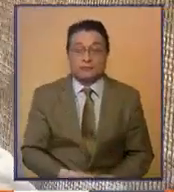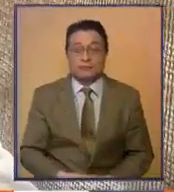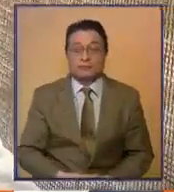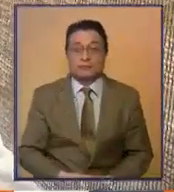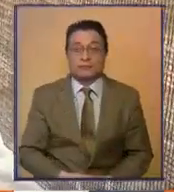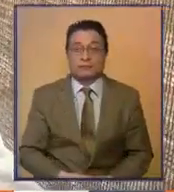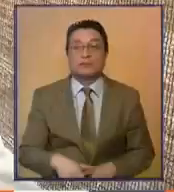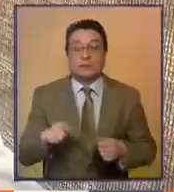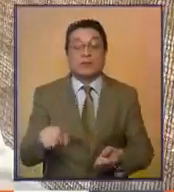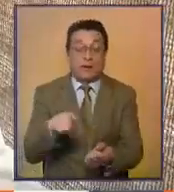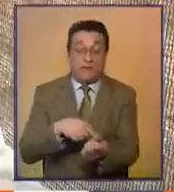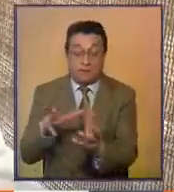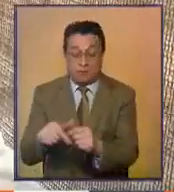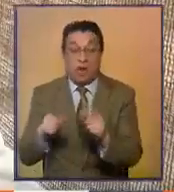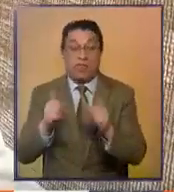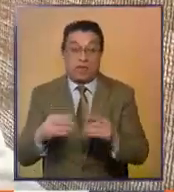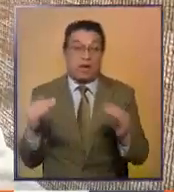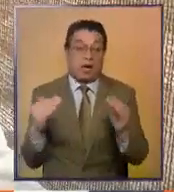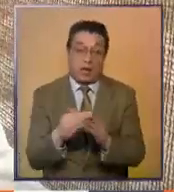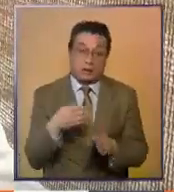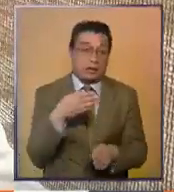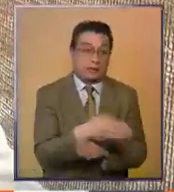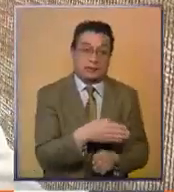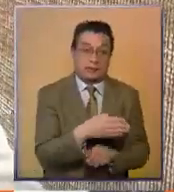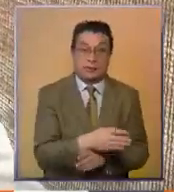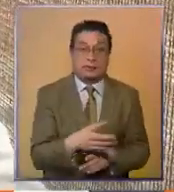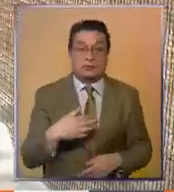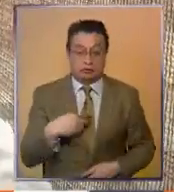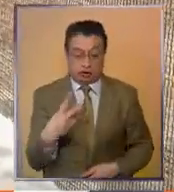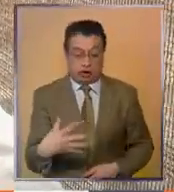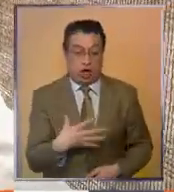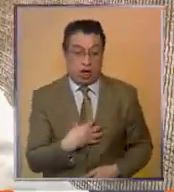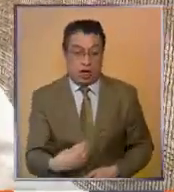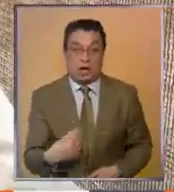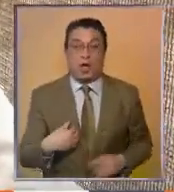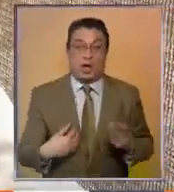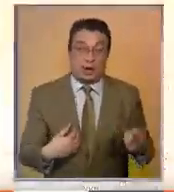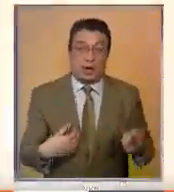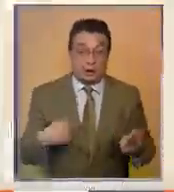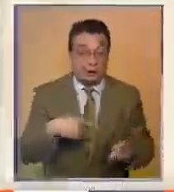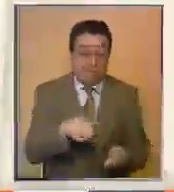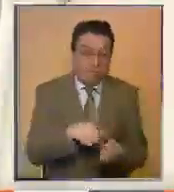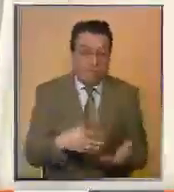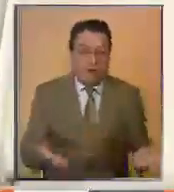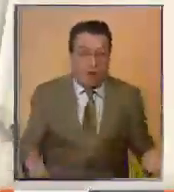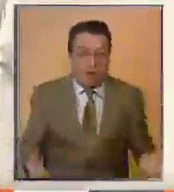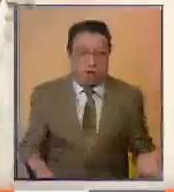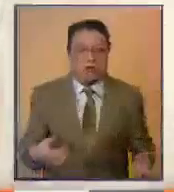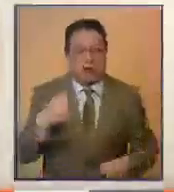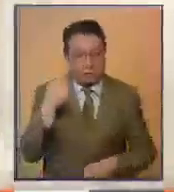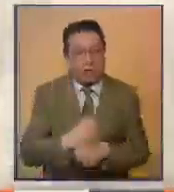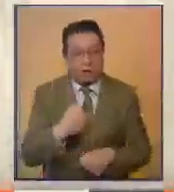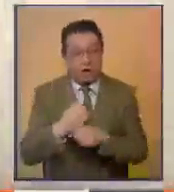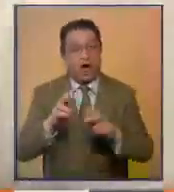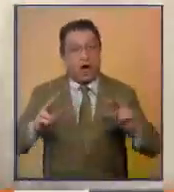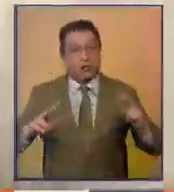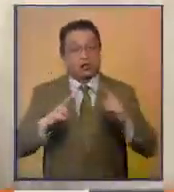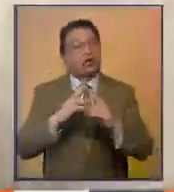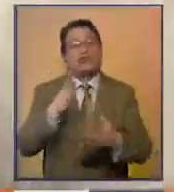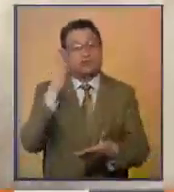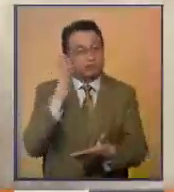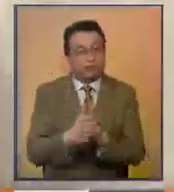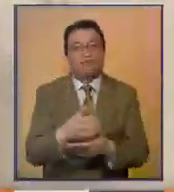Uno tiene familia y tiene que llegar a la casa. Yo tengo 2 hijas, mi compañero igual tiene familia. Su trabajo en la construcción los obliga a